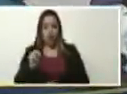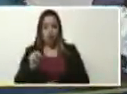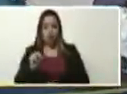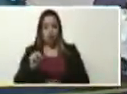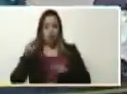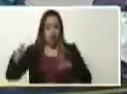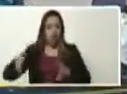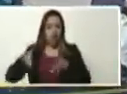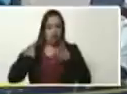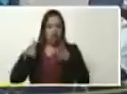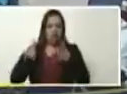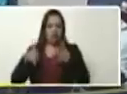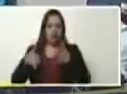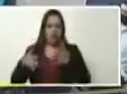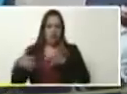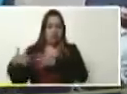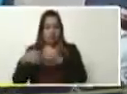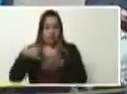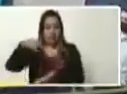Carabobo,